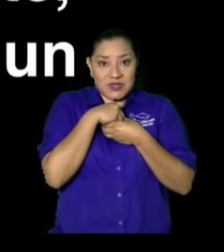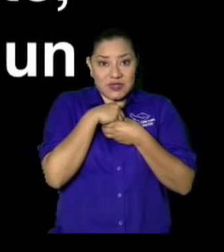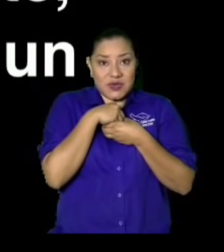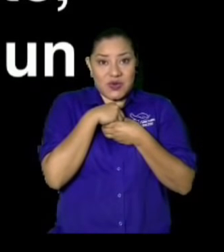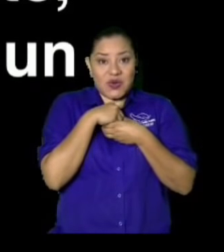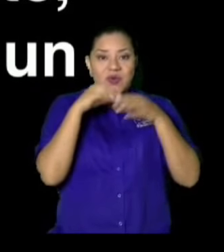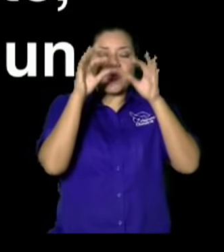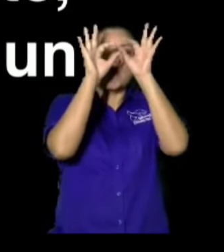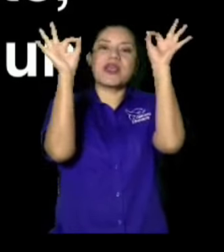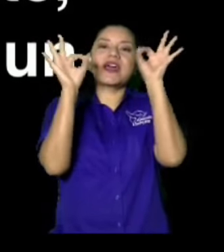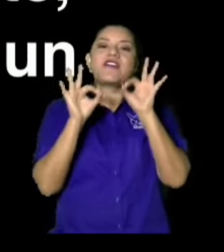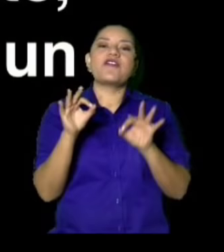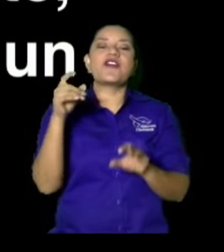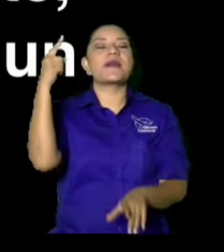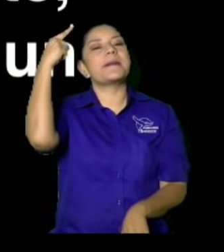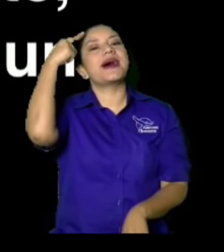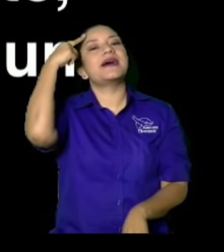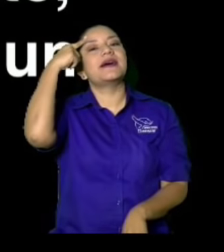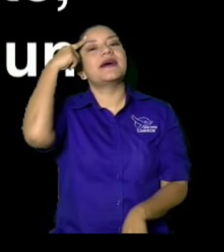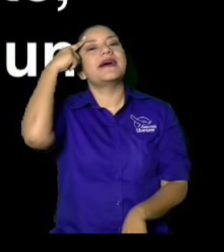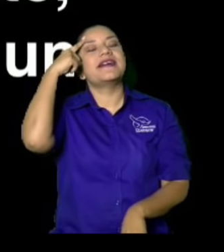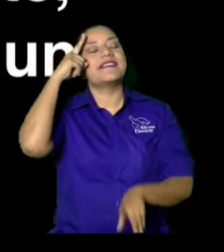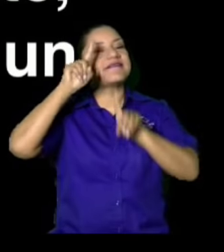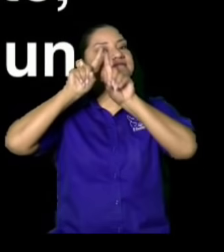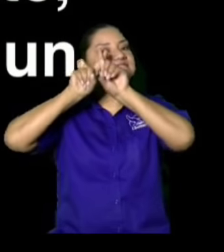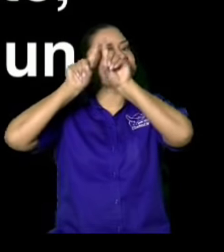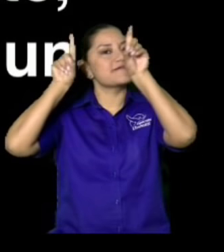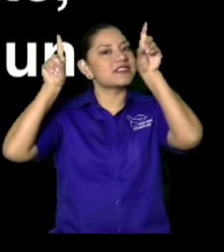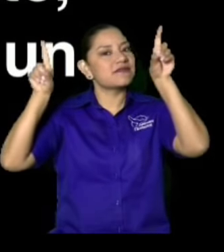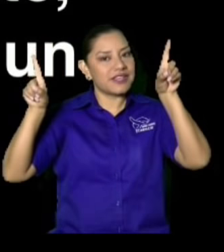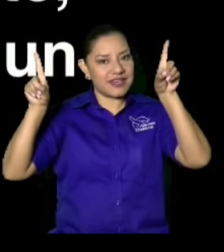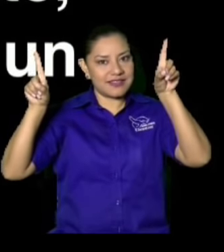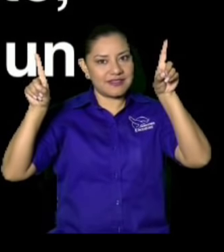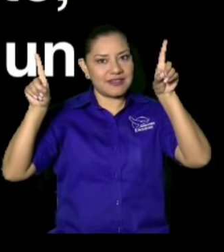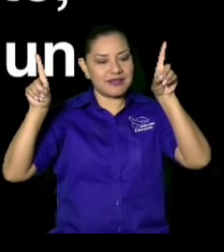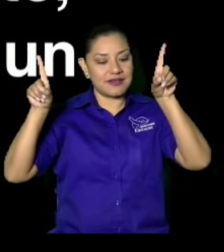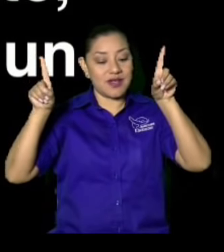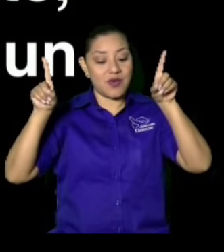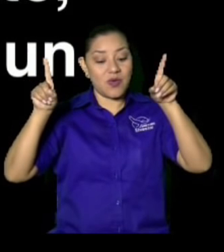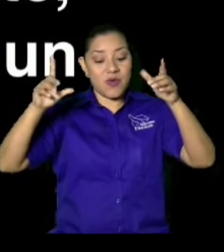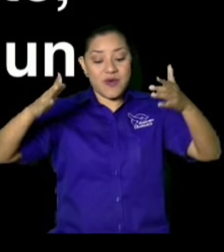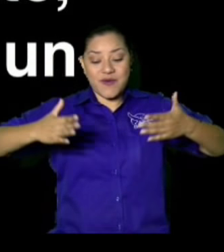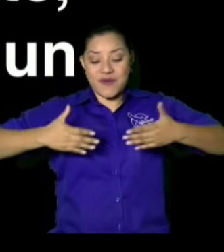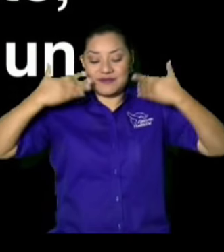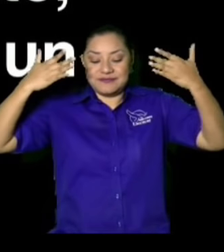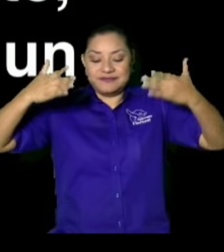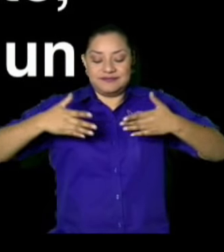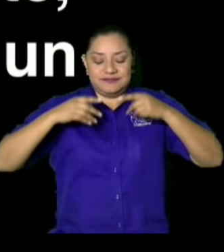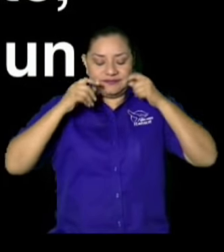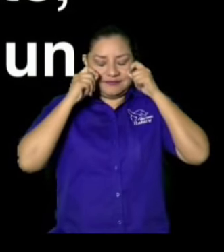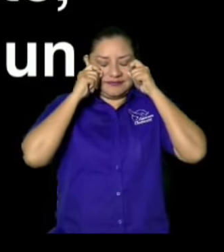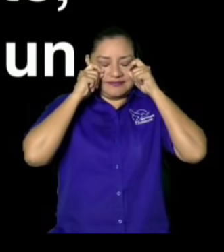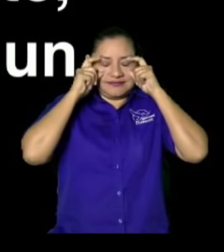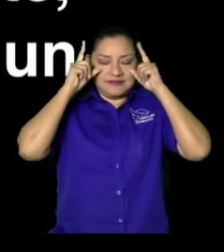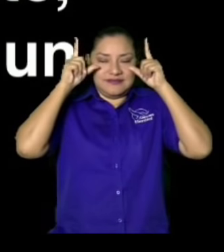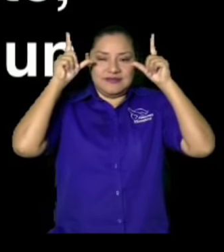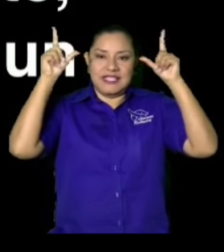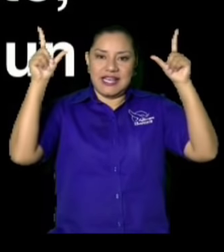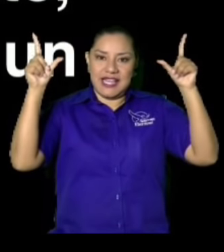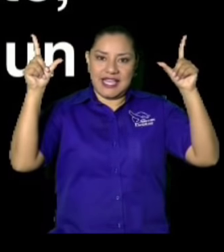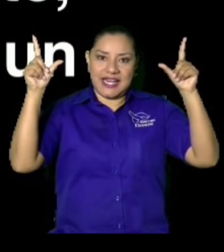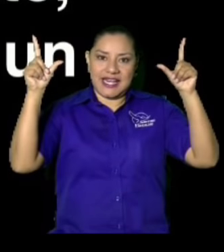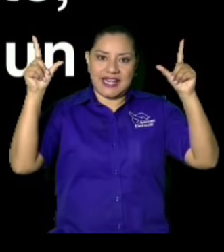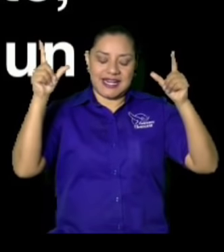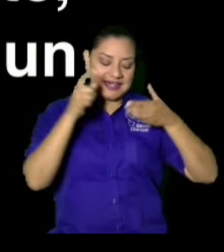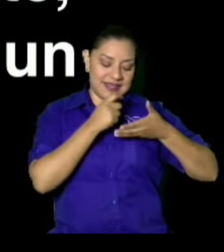Una forma de pensar diferente. Un juzgamiento interno. Un despertar. ¿Le da